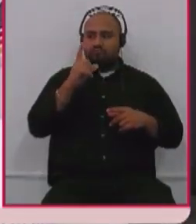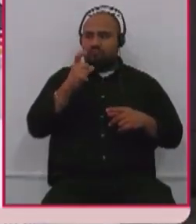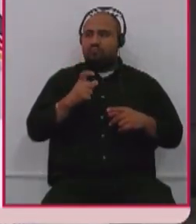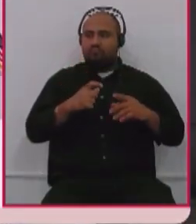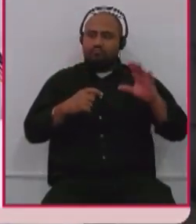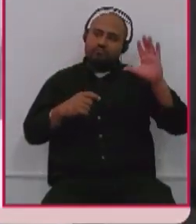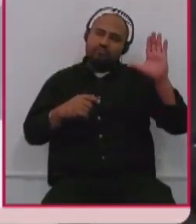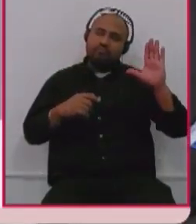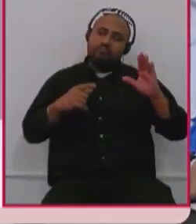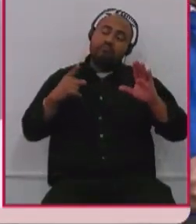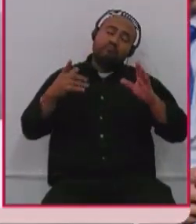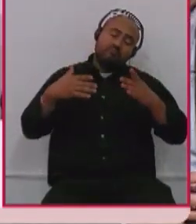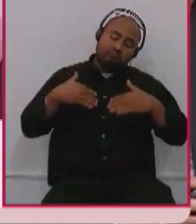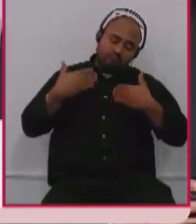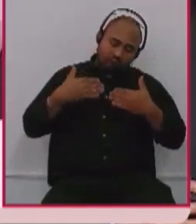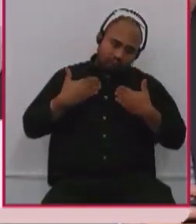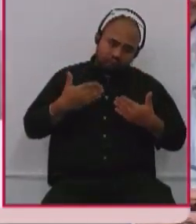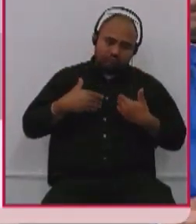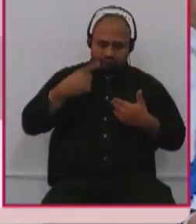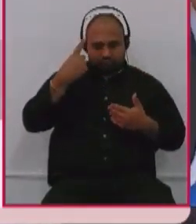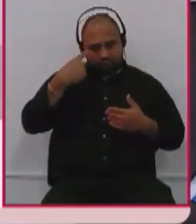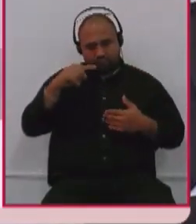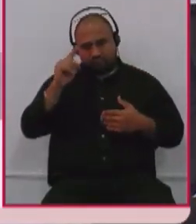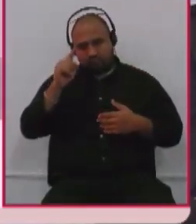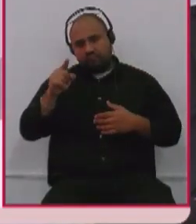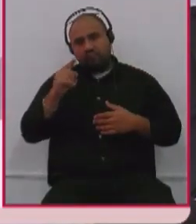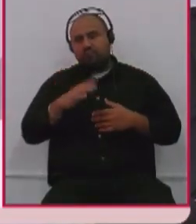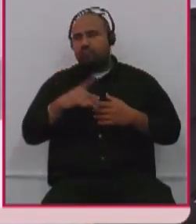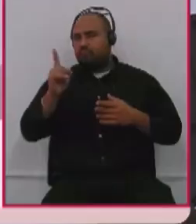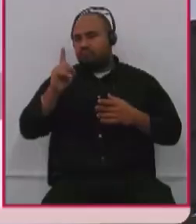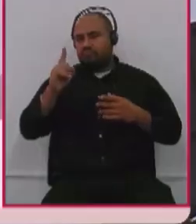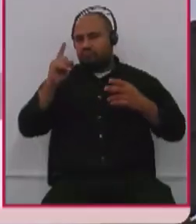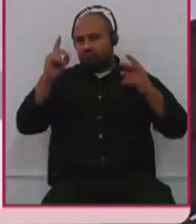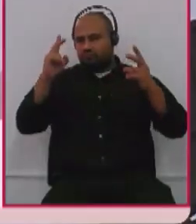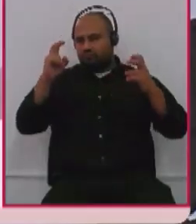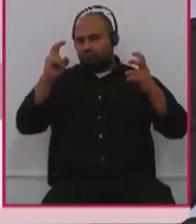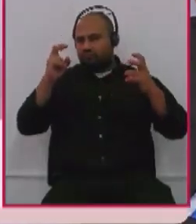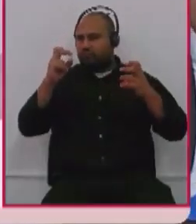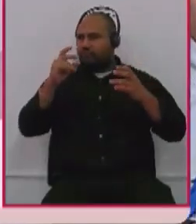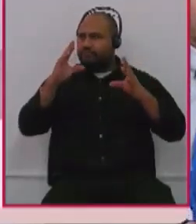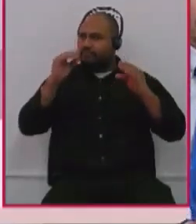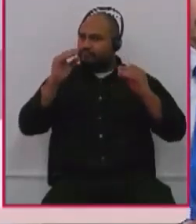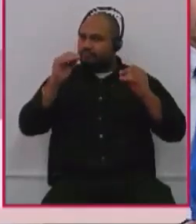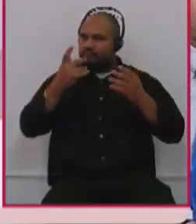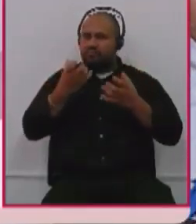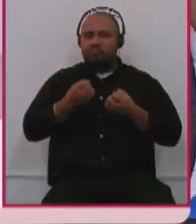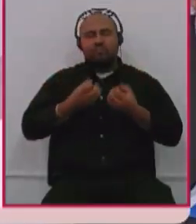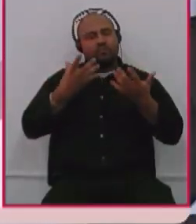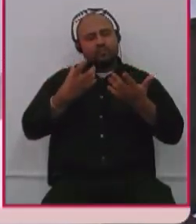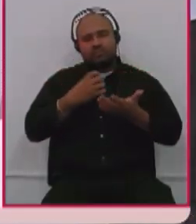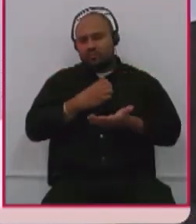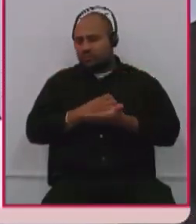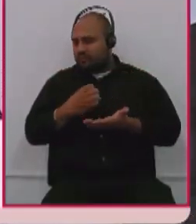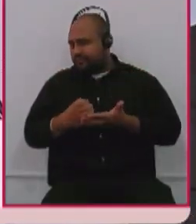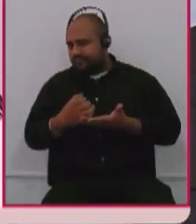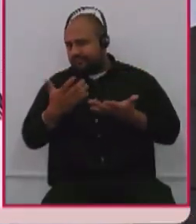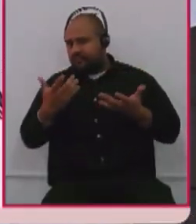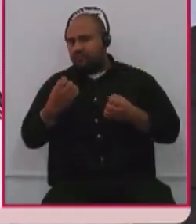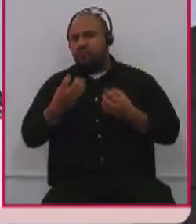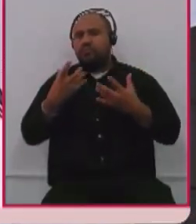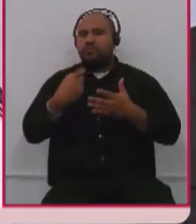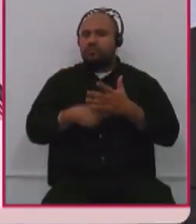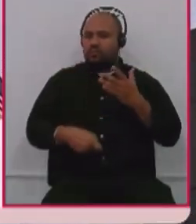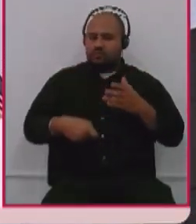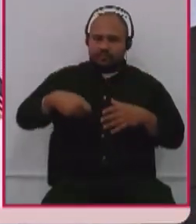Felicitaciones nuevamente. No nos ha hablado mucho de costos. ¿cuánto más o menos te cuesta una